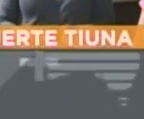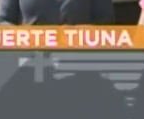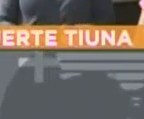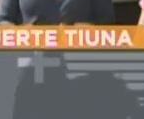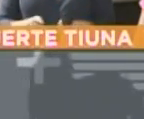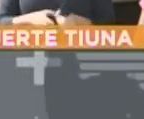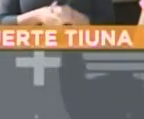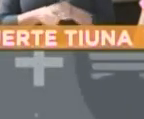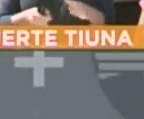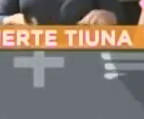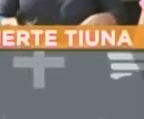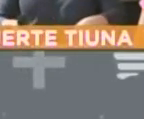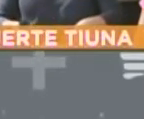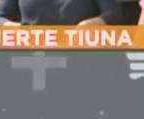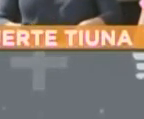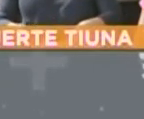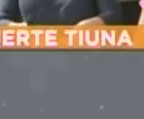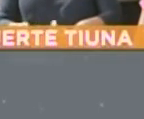para el pueblo?